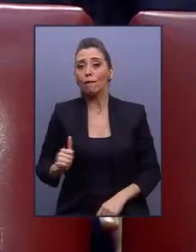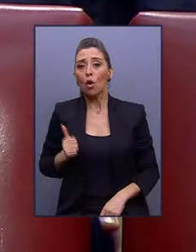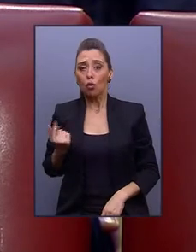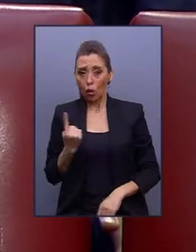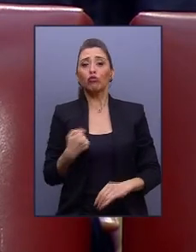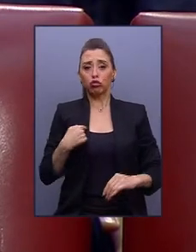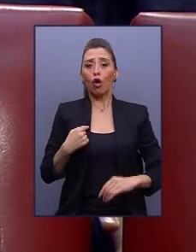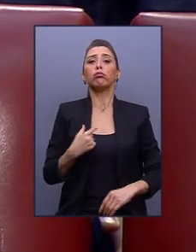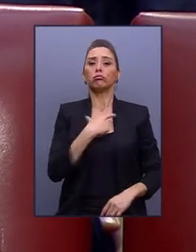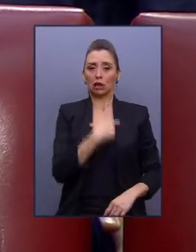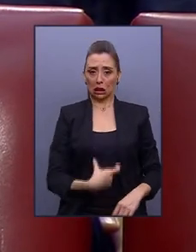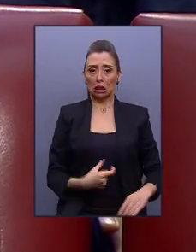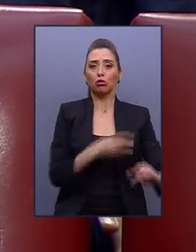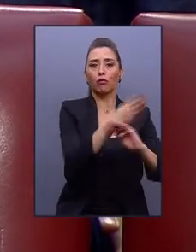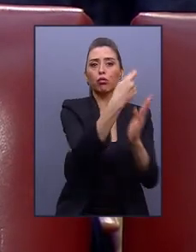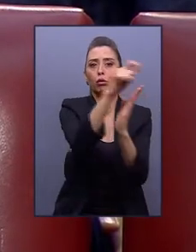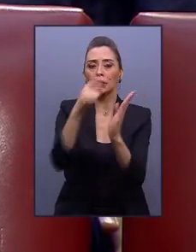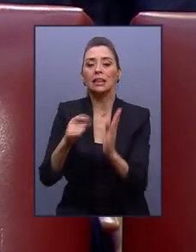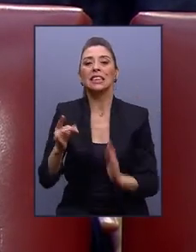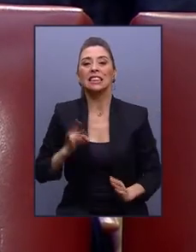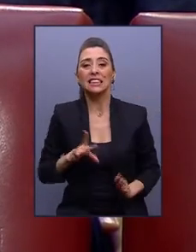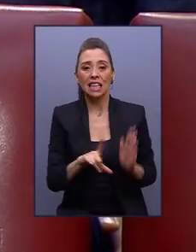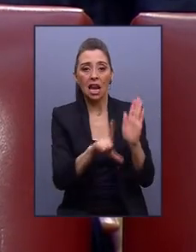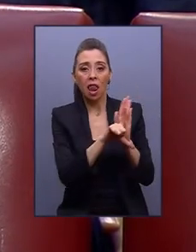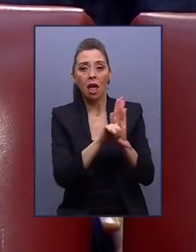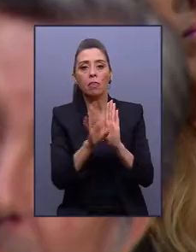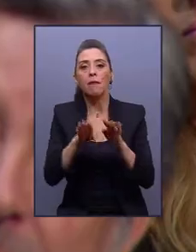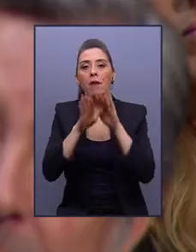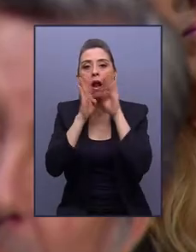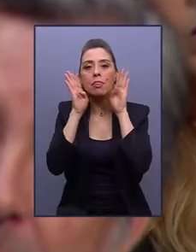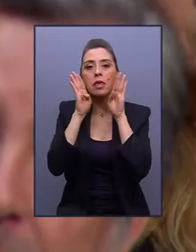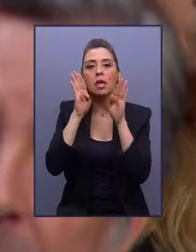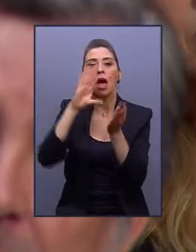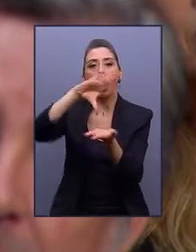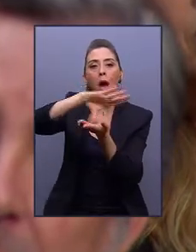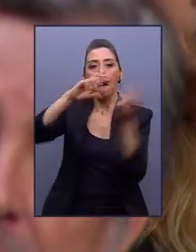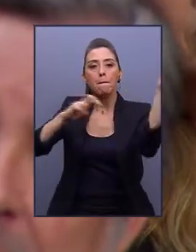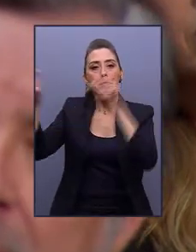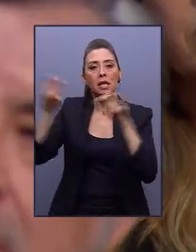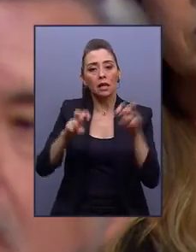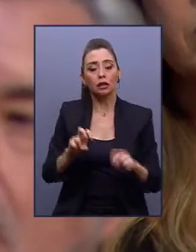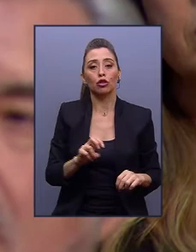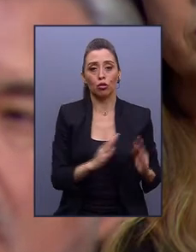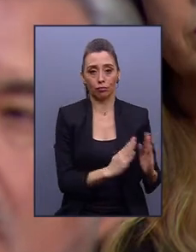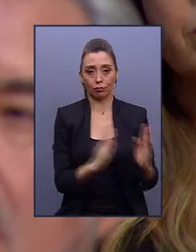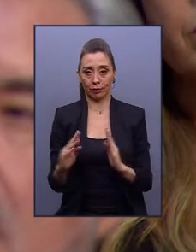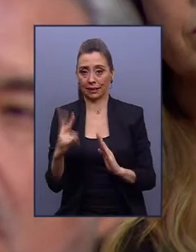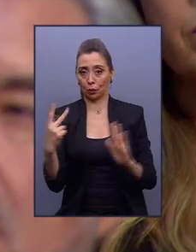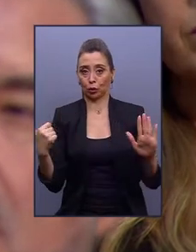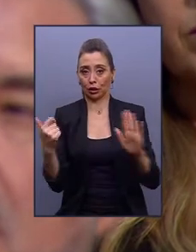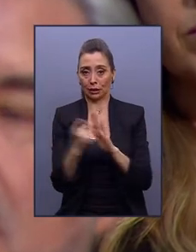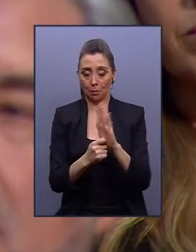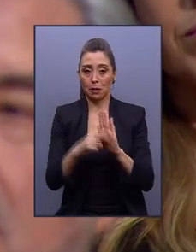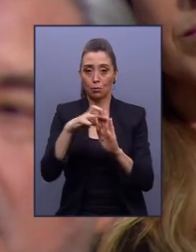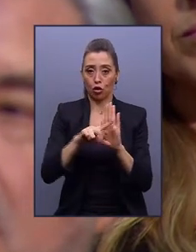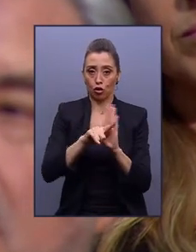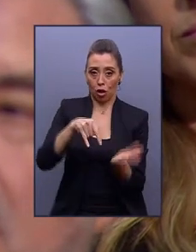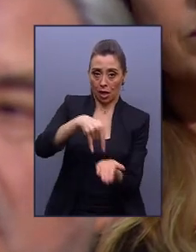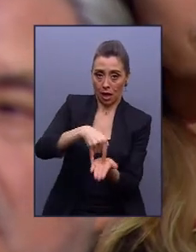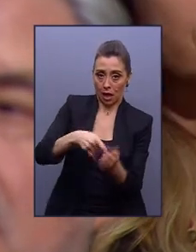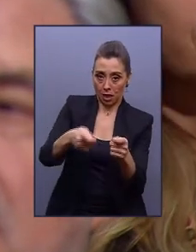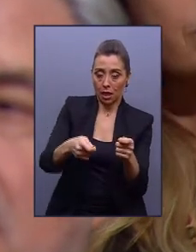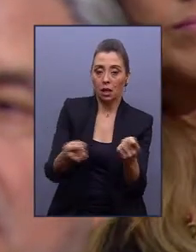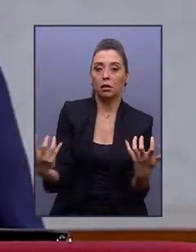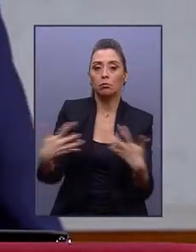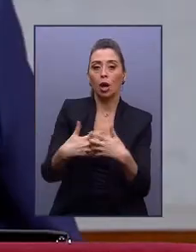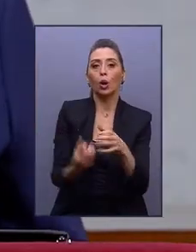voluntarios. Chile tiene que actualizar su legislación al respecto. Por eso, el segundo semestre enviaremos una ley que adapte la legislación a la